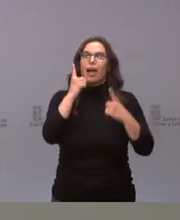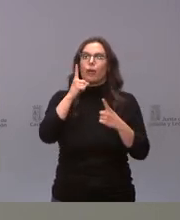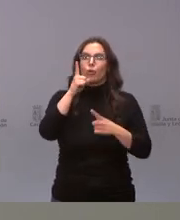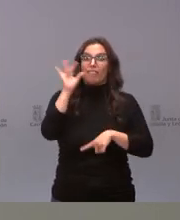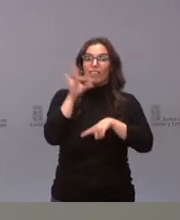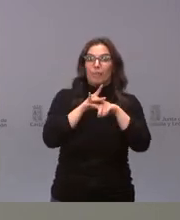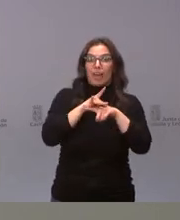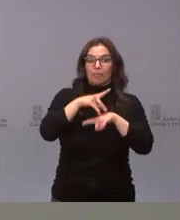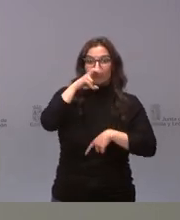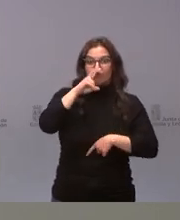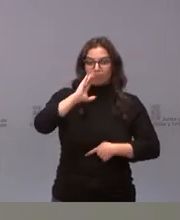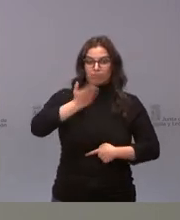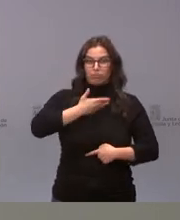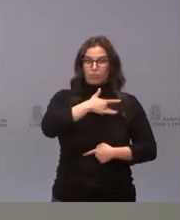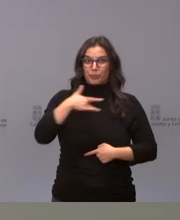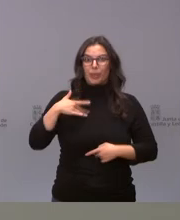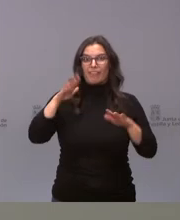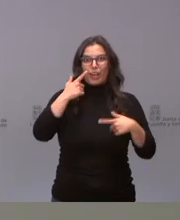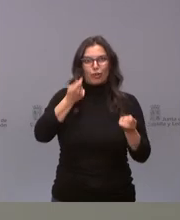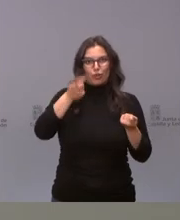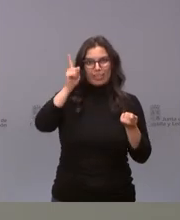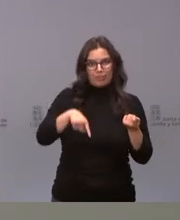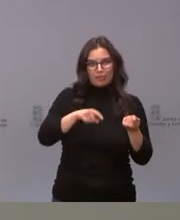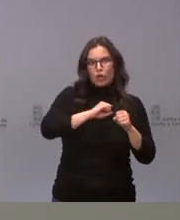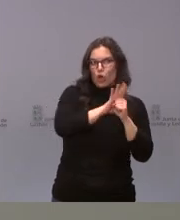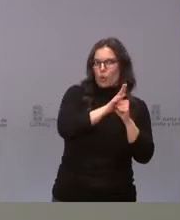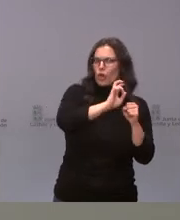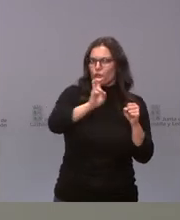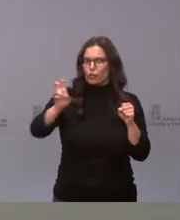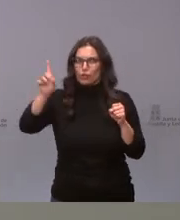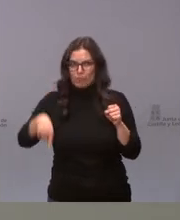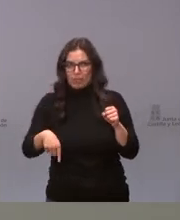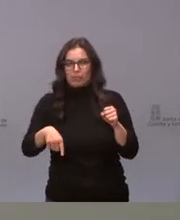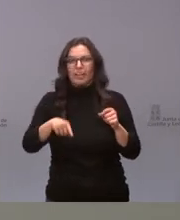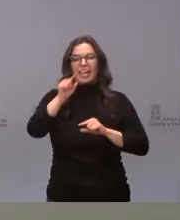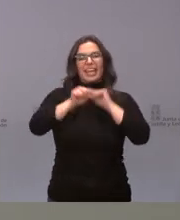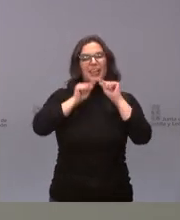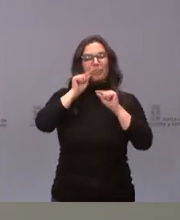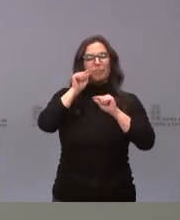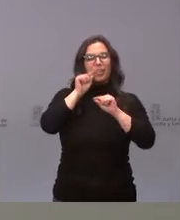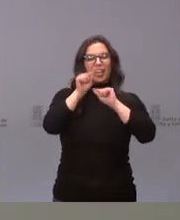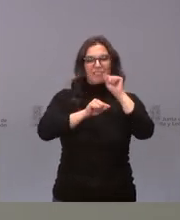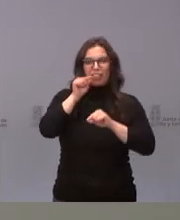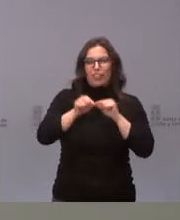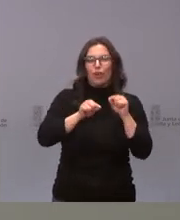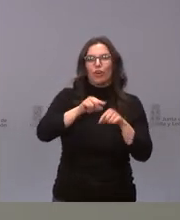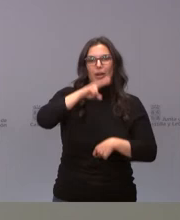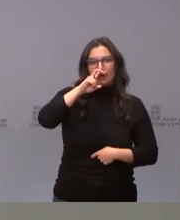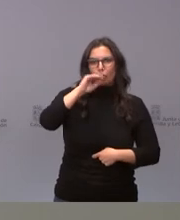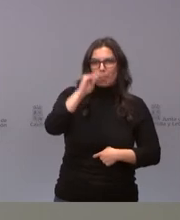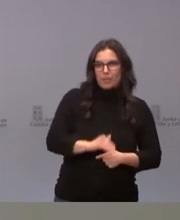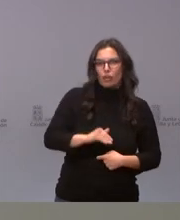sido controladas por el uso de la mascarilla, hemos tenido muchas menos infecciones respiratorias, hemos tenido menos diarreas y menos